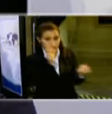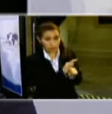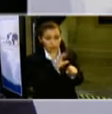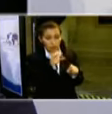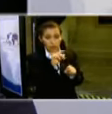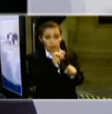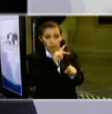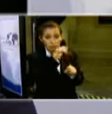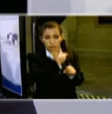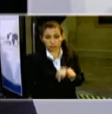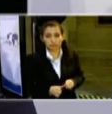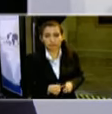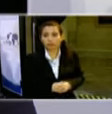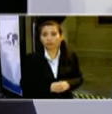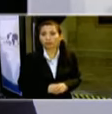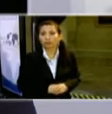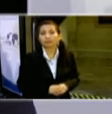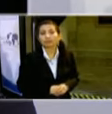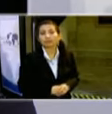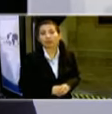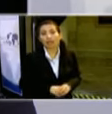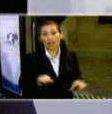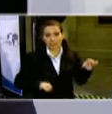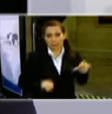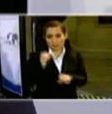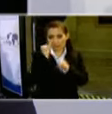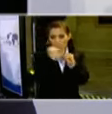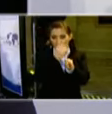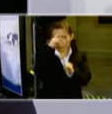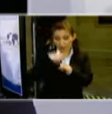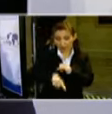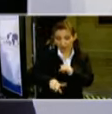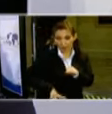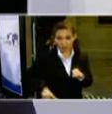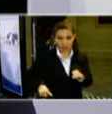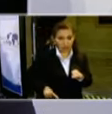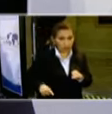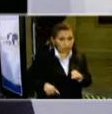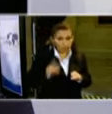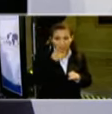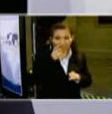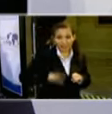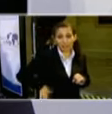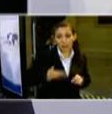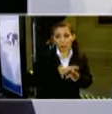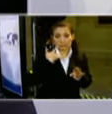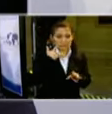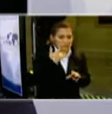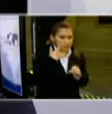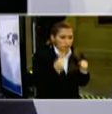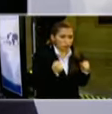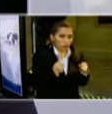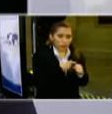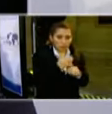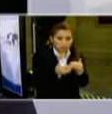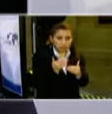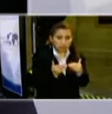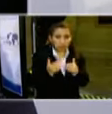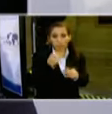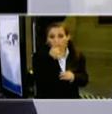consular. La actividad internacional de México en lo que va este gobierno ha sido, como les señalaba, muy intensa. Ya